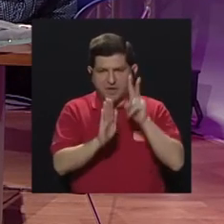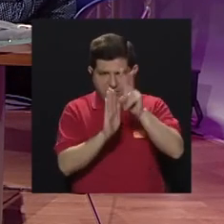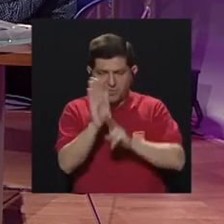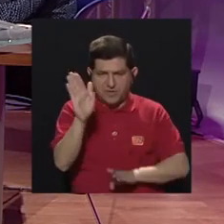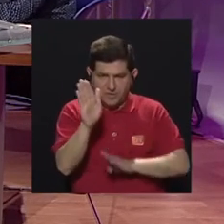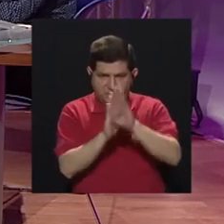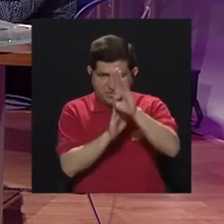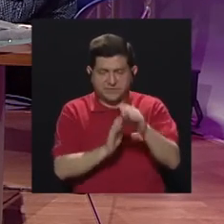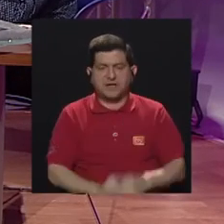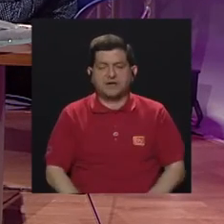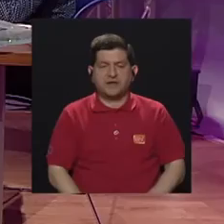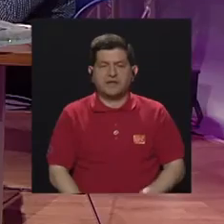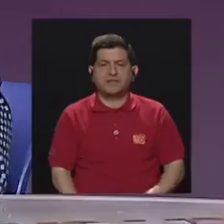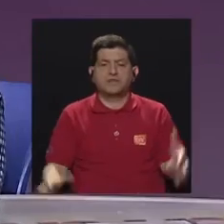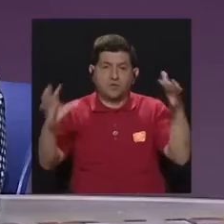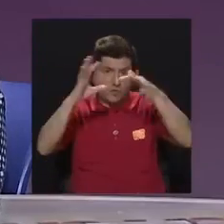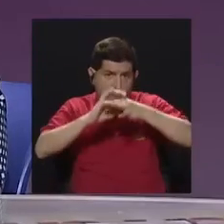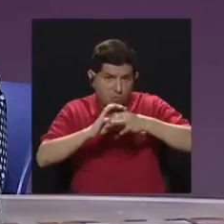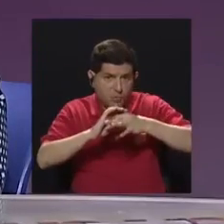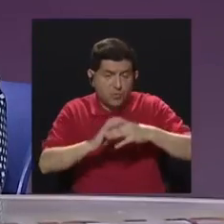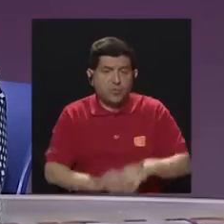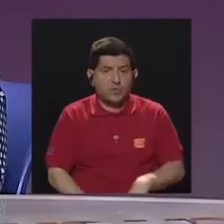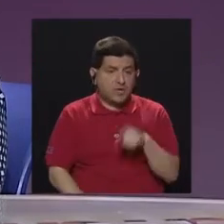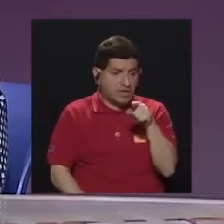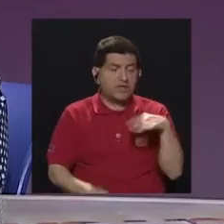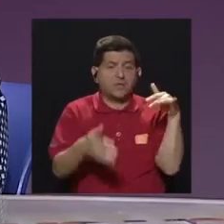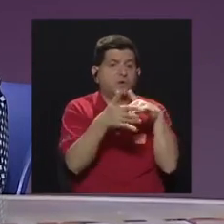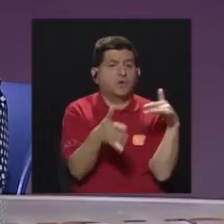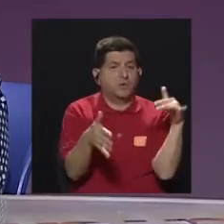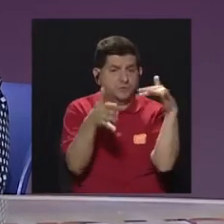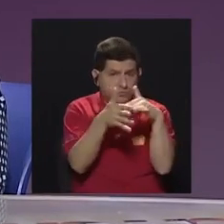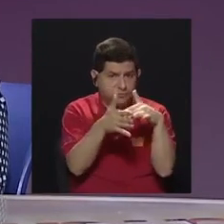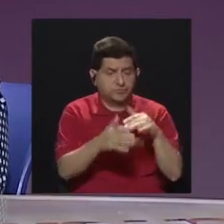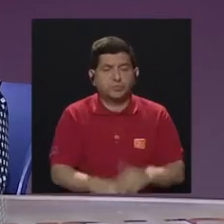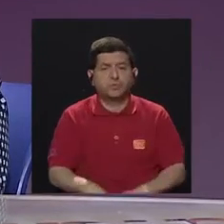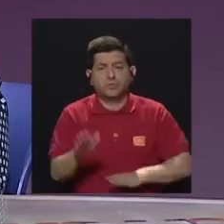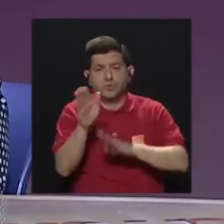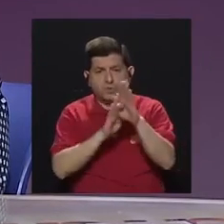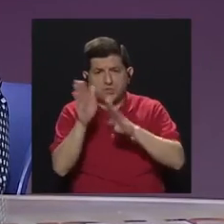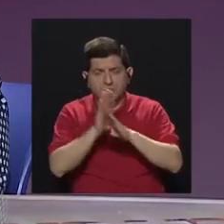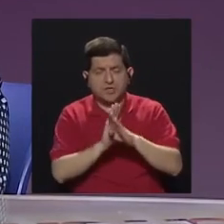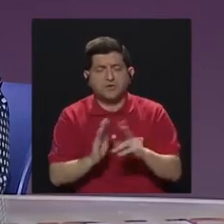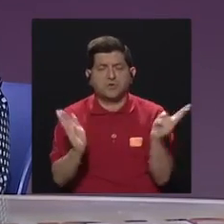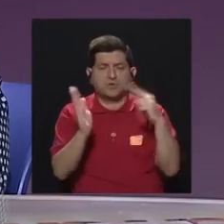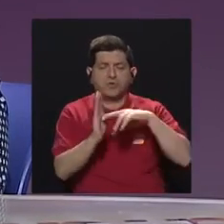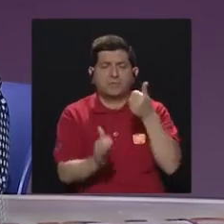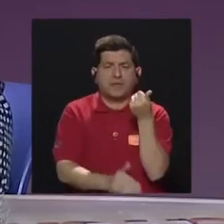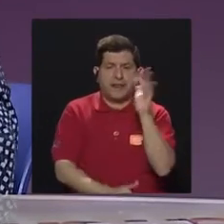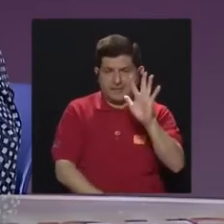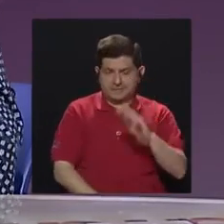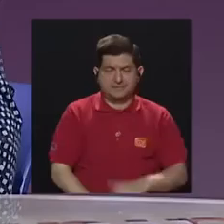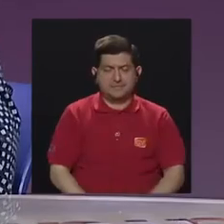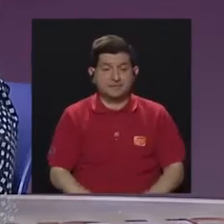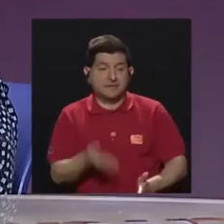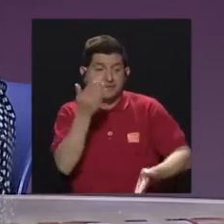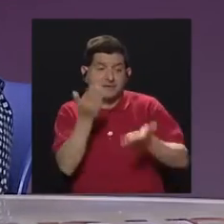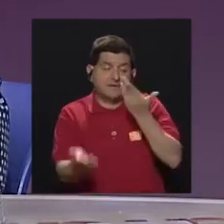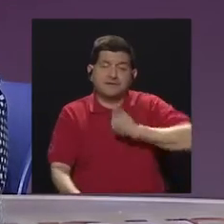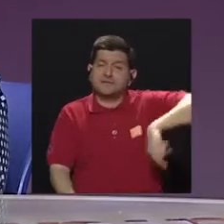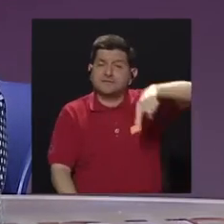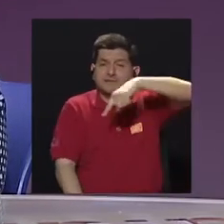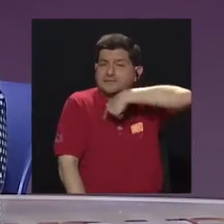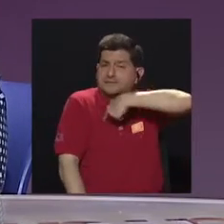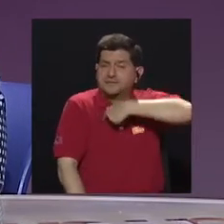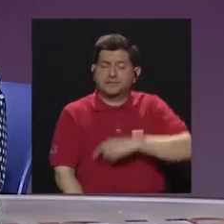al calor de esta de este estudio desarrollado durante el 2015 y que de alguna manera nos va